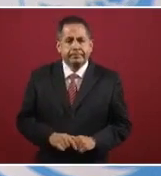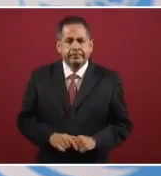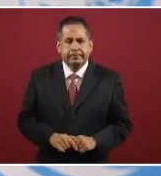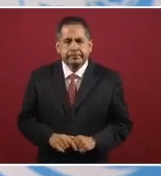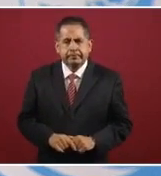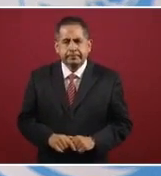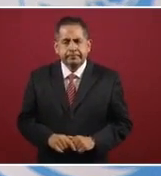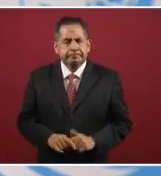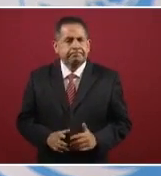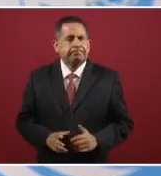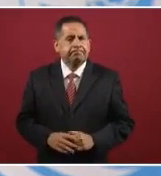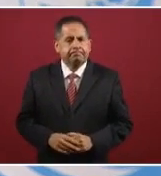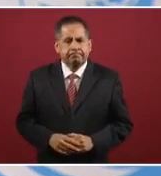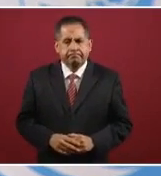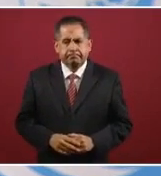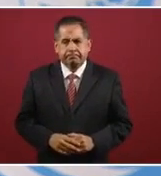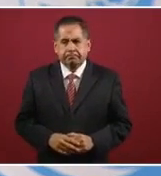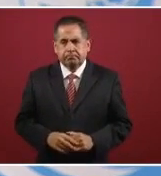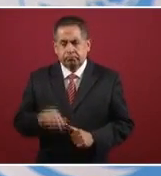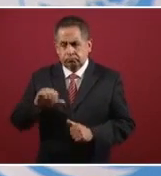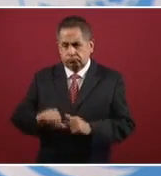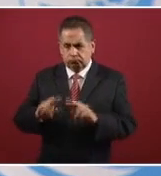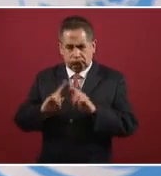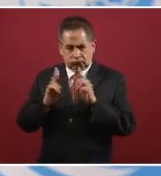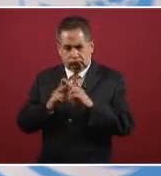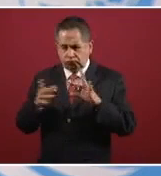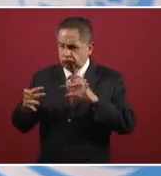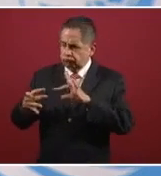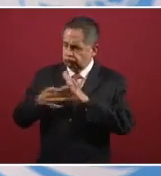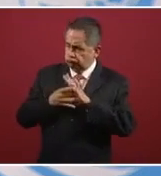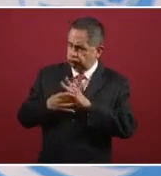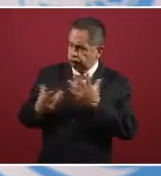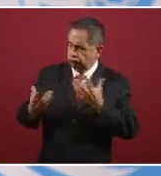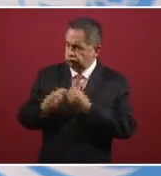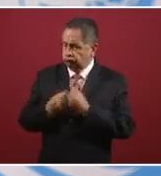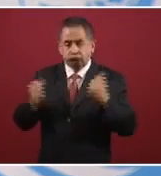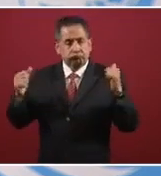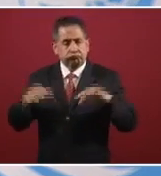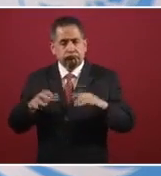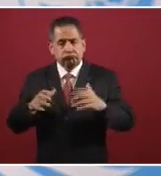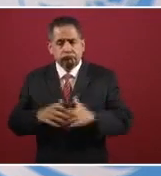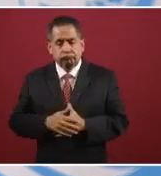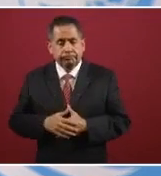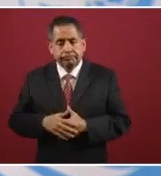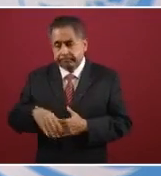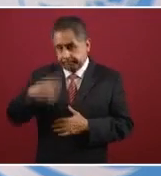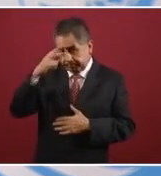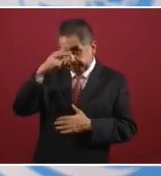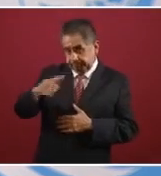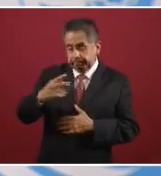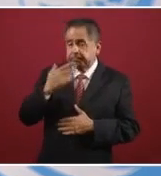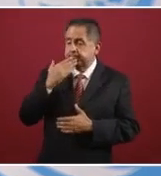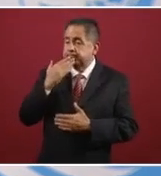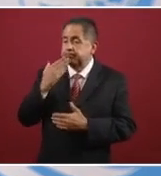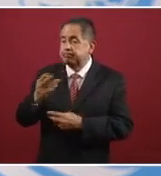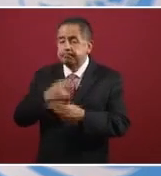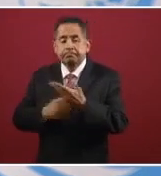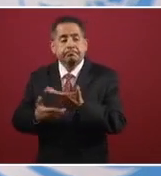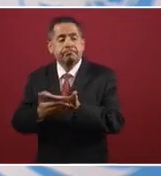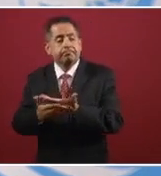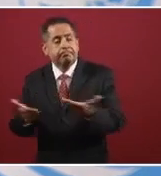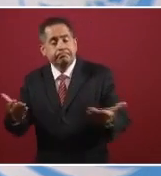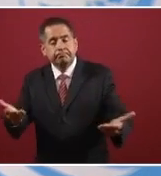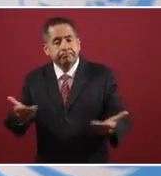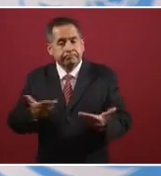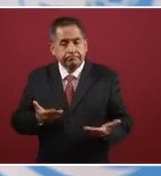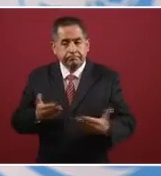¿Qué es lo que nos une el día de hoy? ¿Qué nos congrega? México les quiere dar la bienvenida. México,